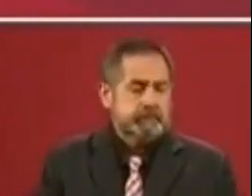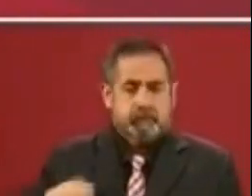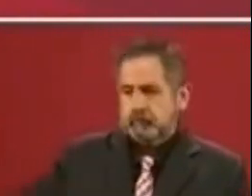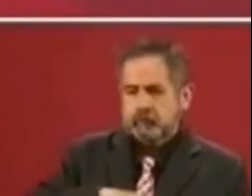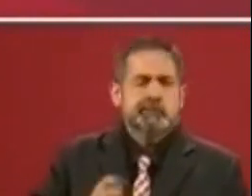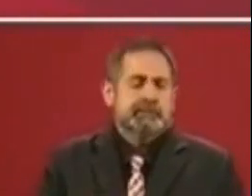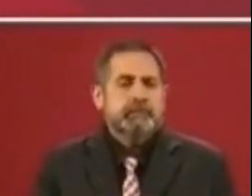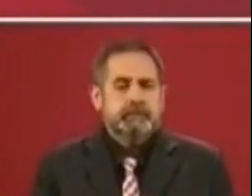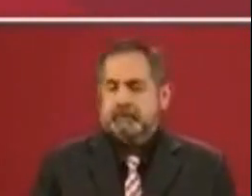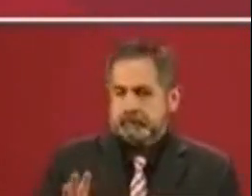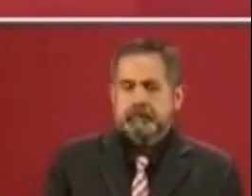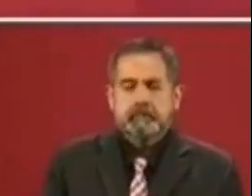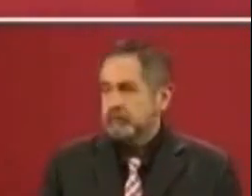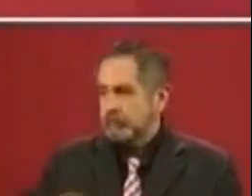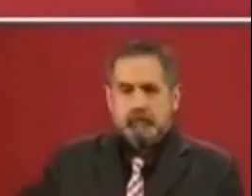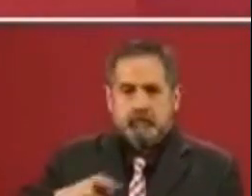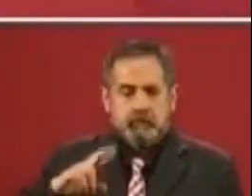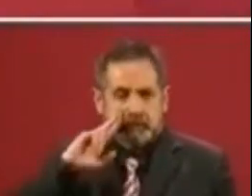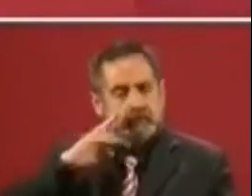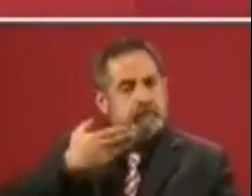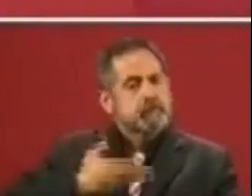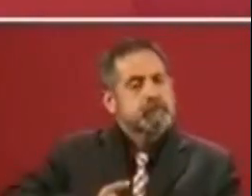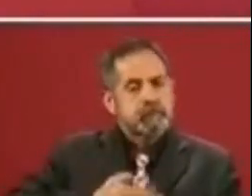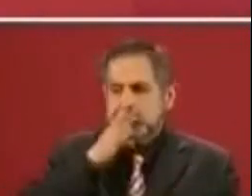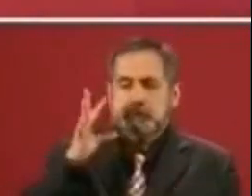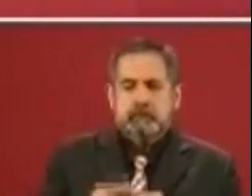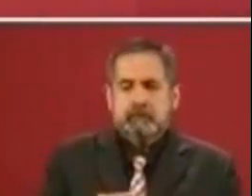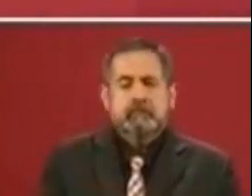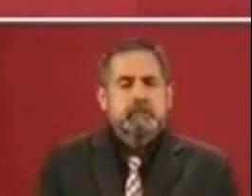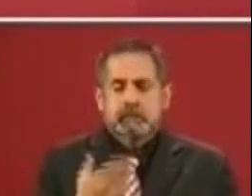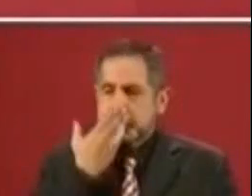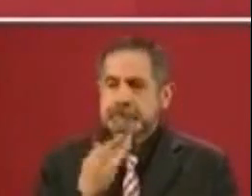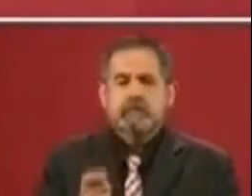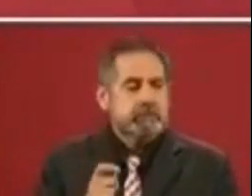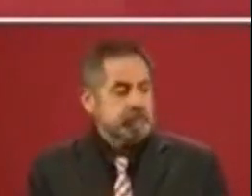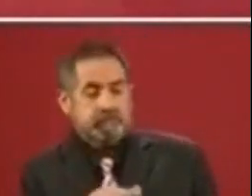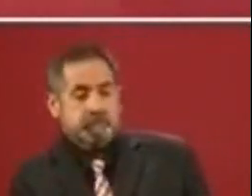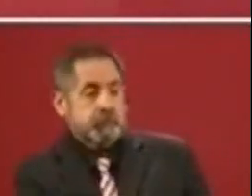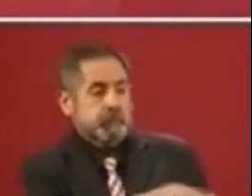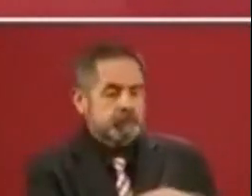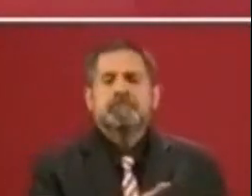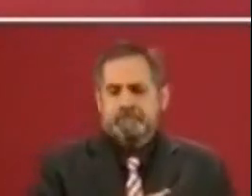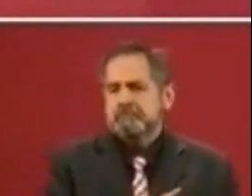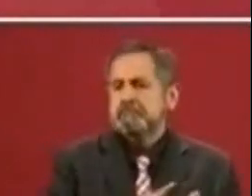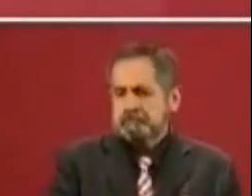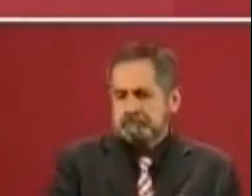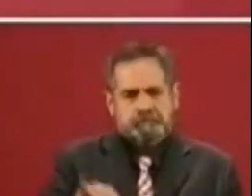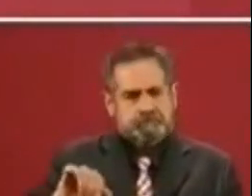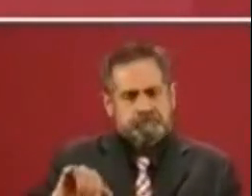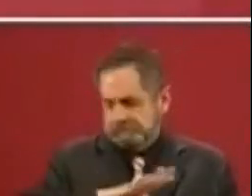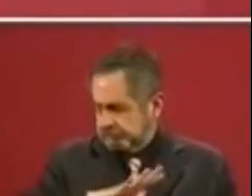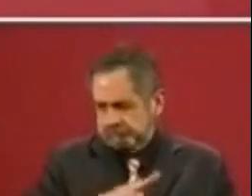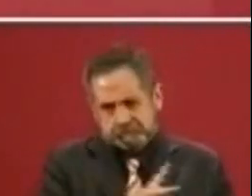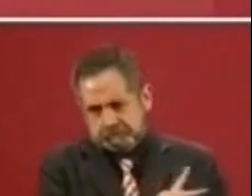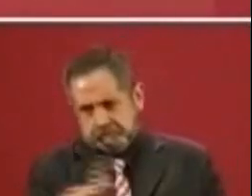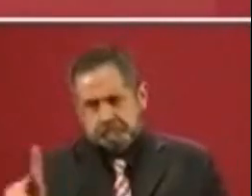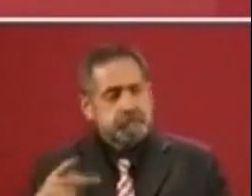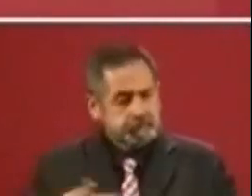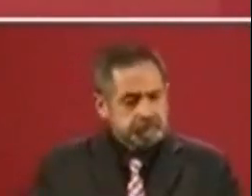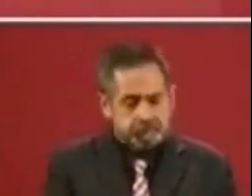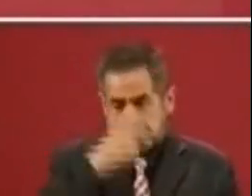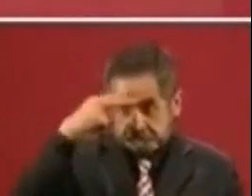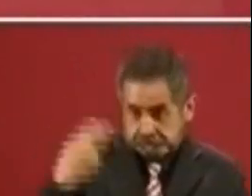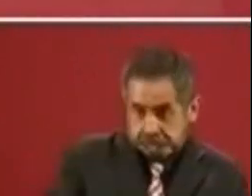pues responsables y garantizamos el derecho que tienen todos los ciudadanos a